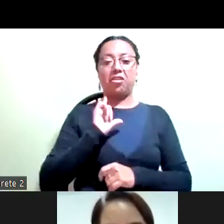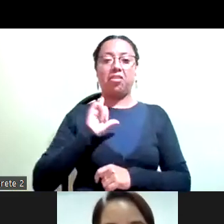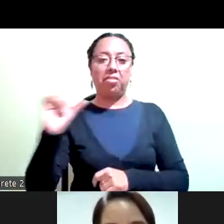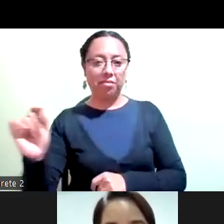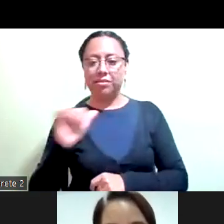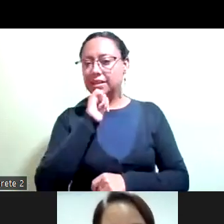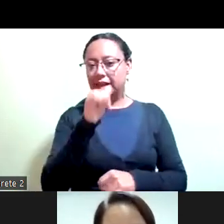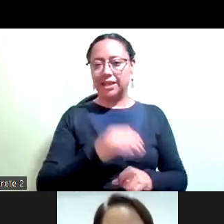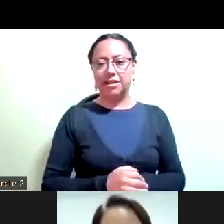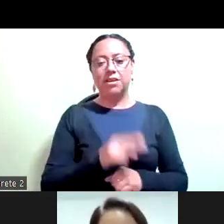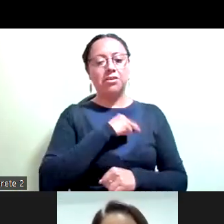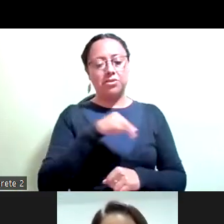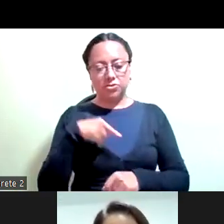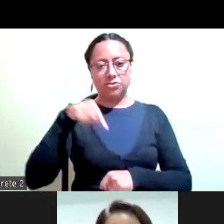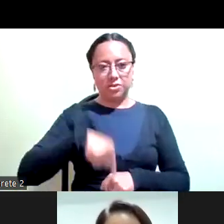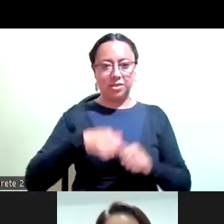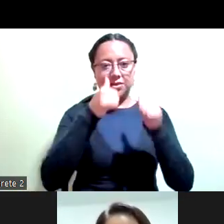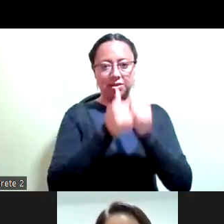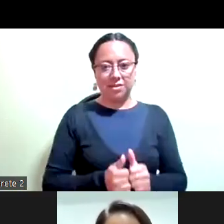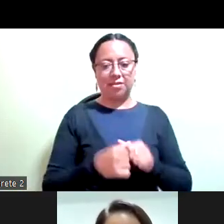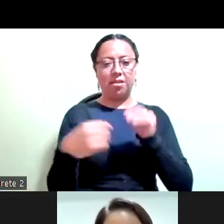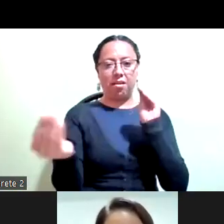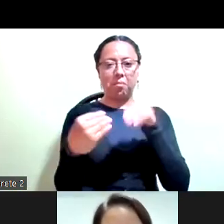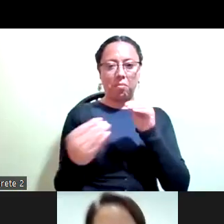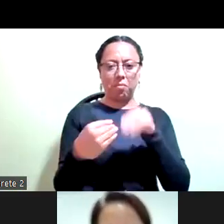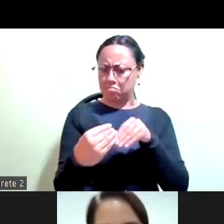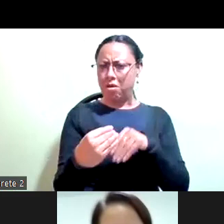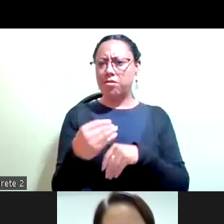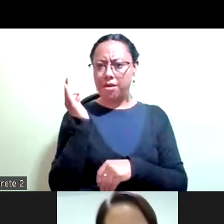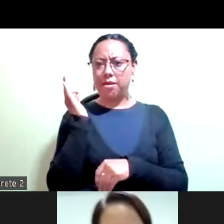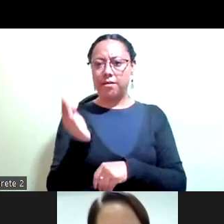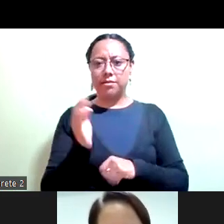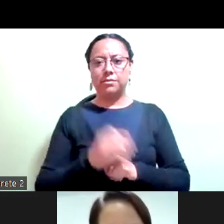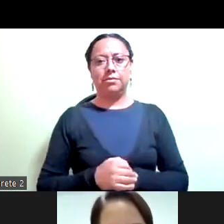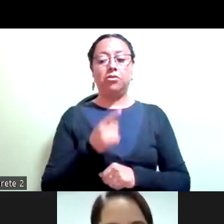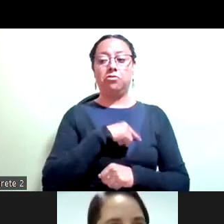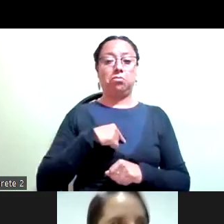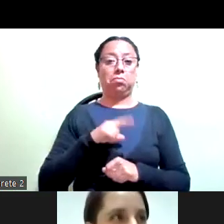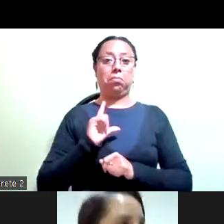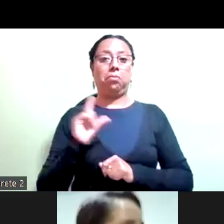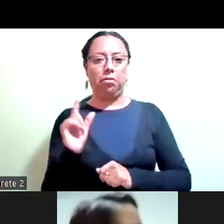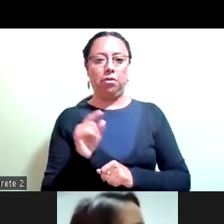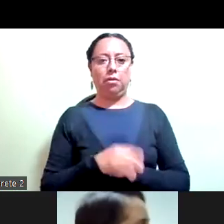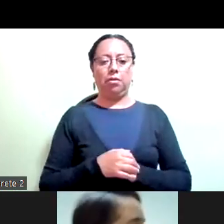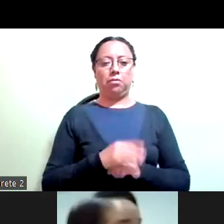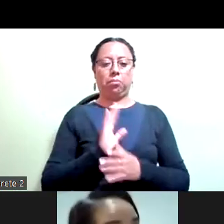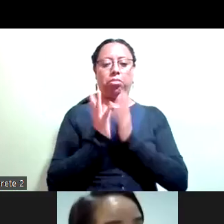Yoriri, pues estamos abiertos al debate y nunca le vamos a oír, aunque opinemos diferente y aunque